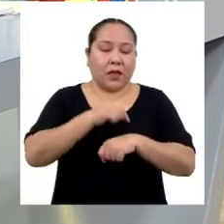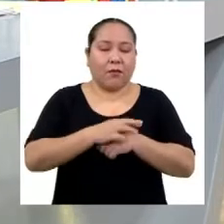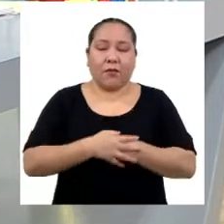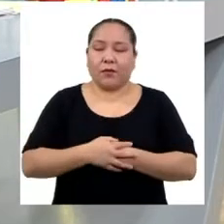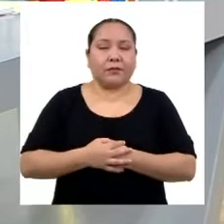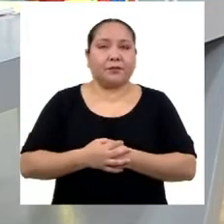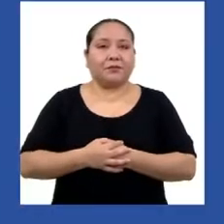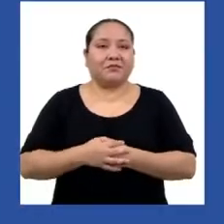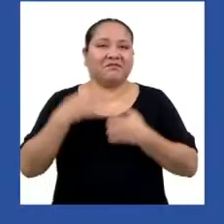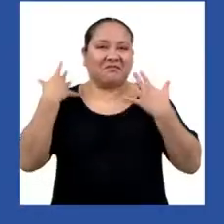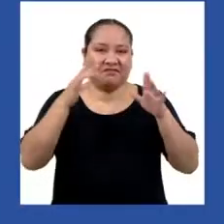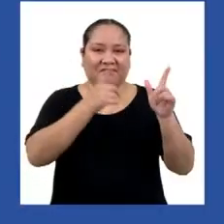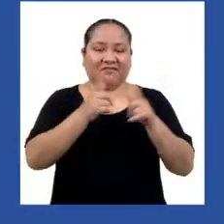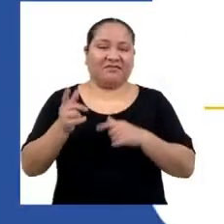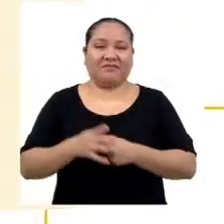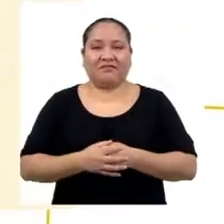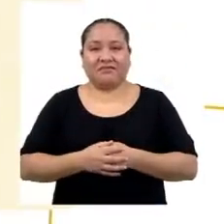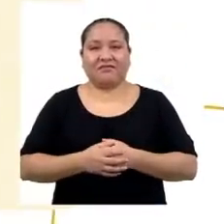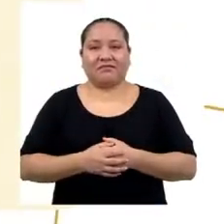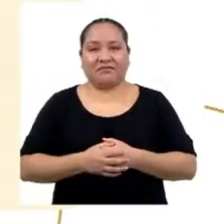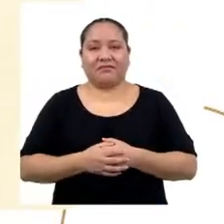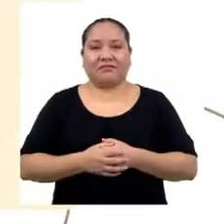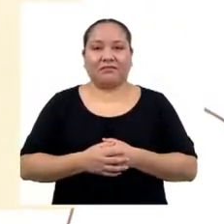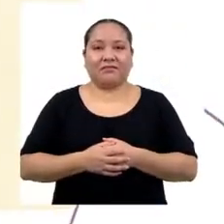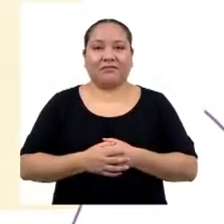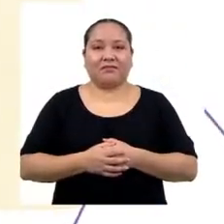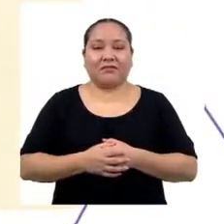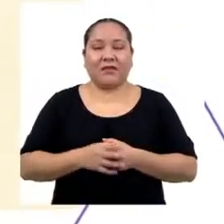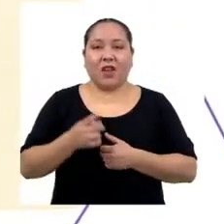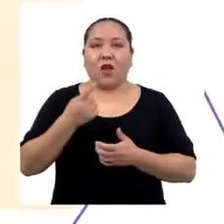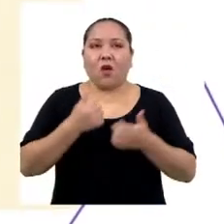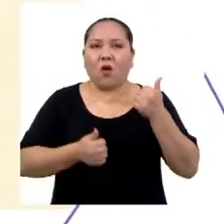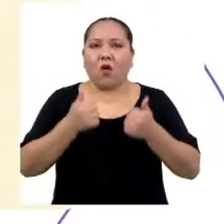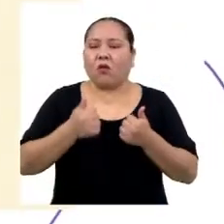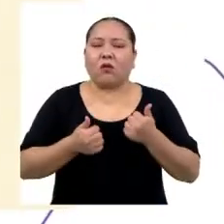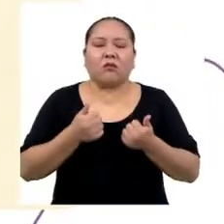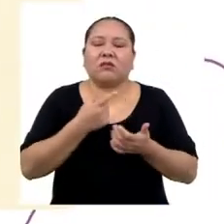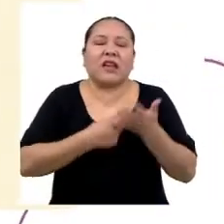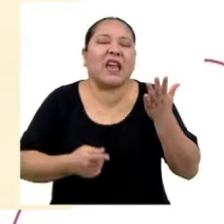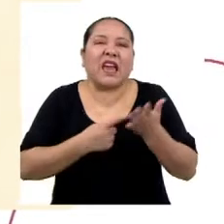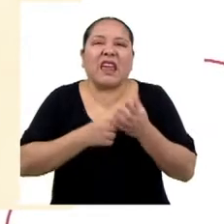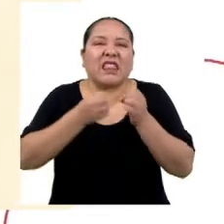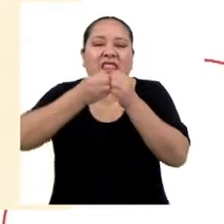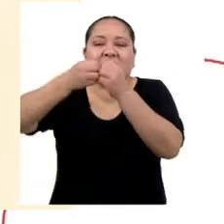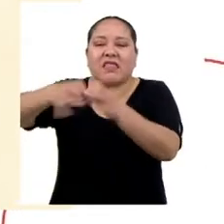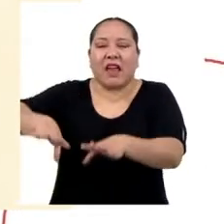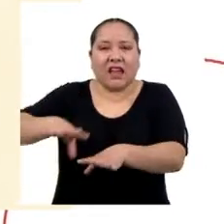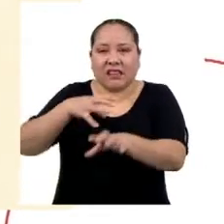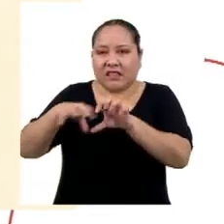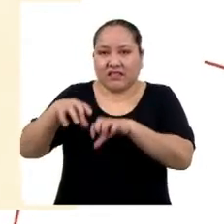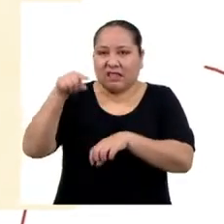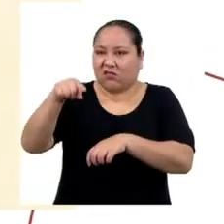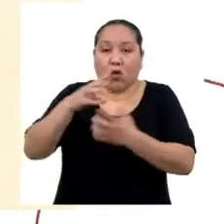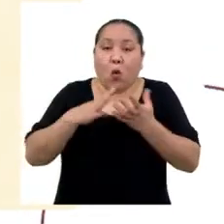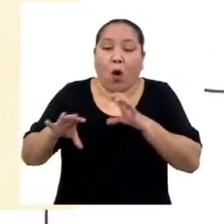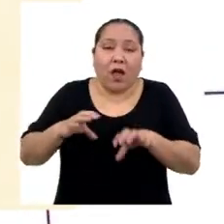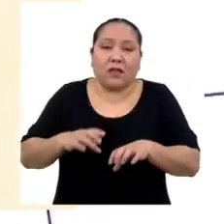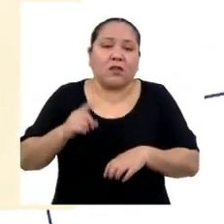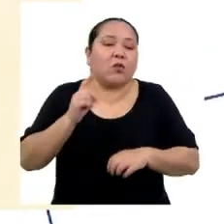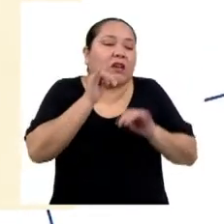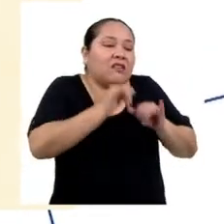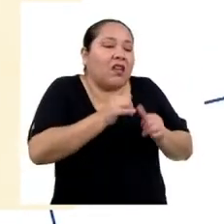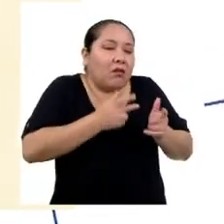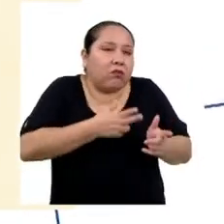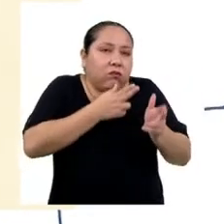Entonces, ya la tengo. ¿Qué cosas dejas de hacer por pasar tiempo en el tráfico? Estar con la